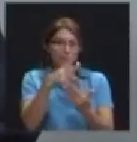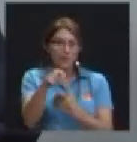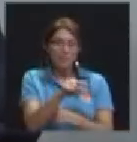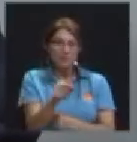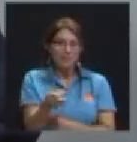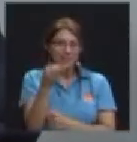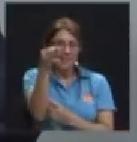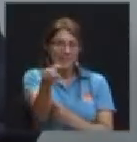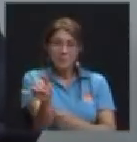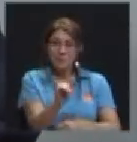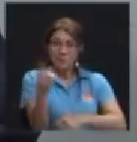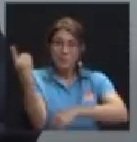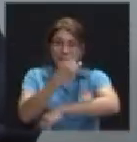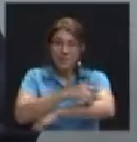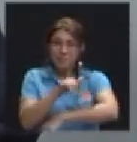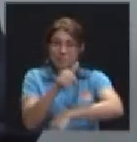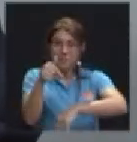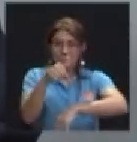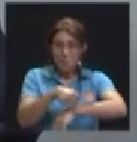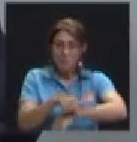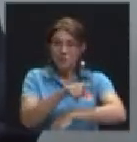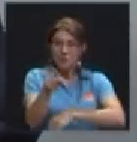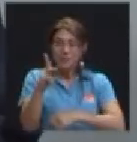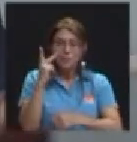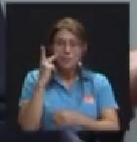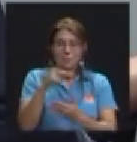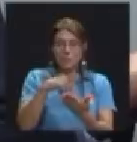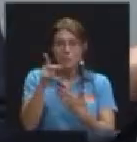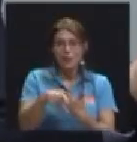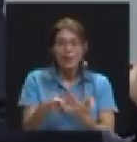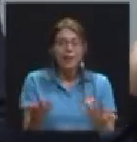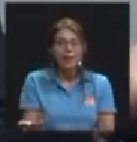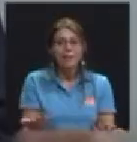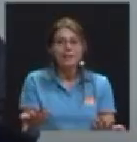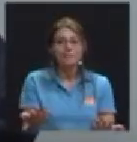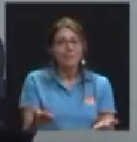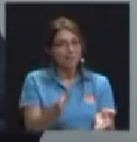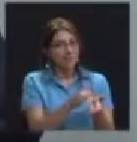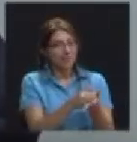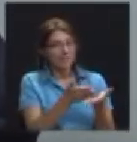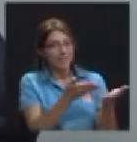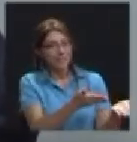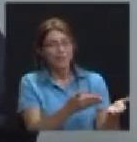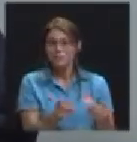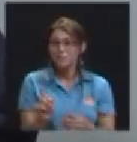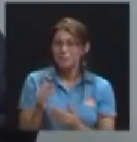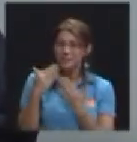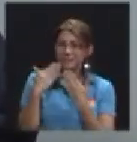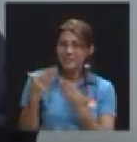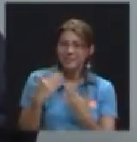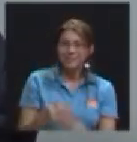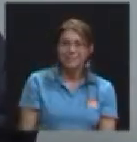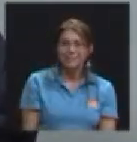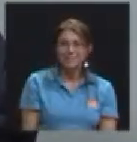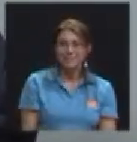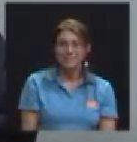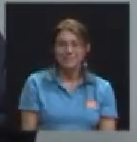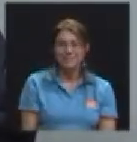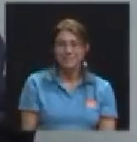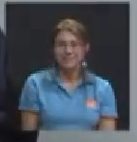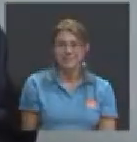a los que los invitamos a que nos acompañen. Y felicitaciones. No, muchas gracias. Muchas gracias.